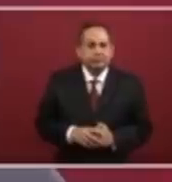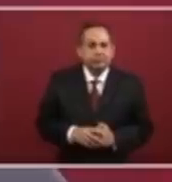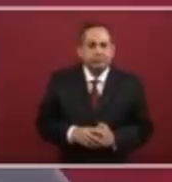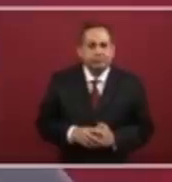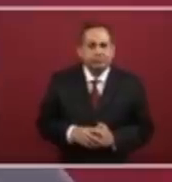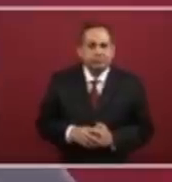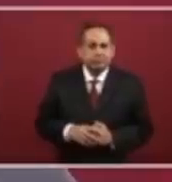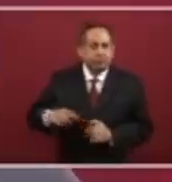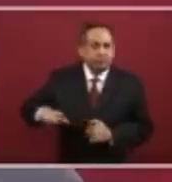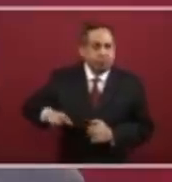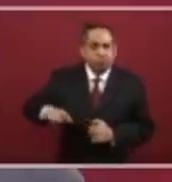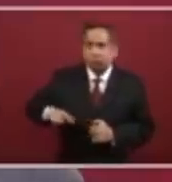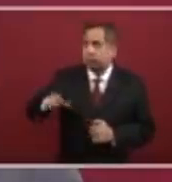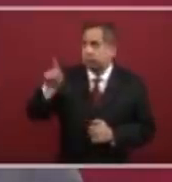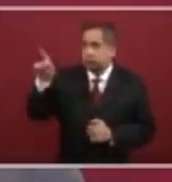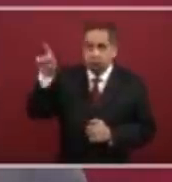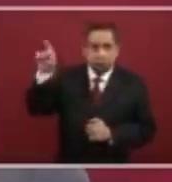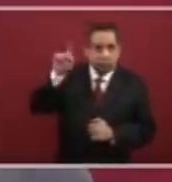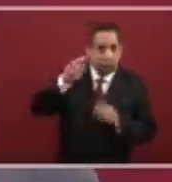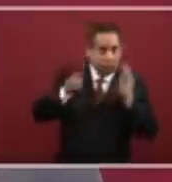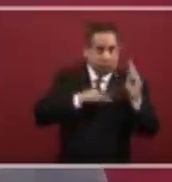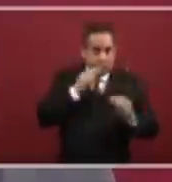Gobiernos exitosos